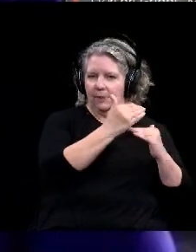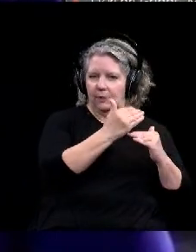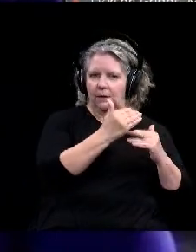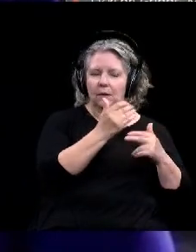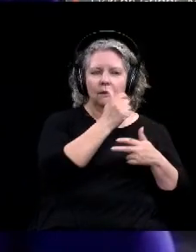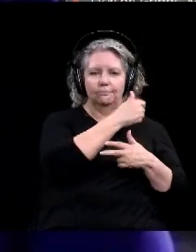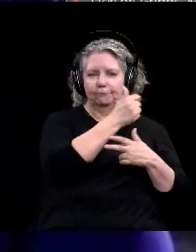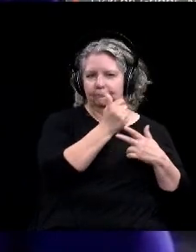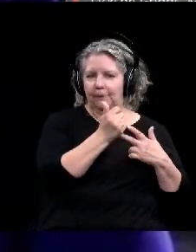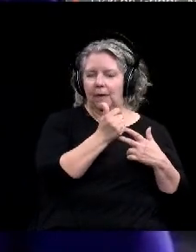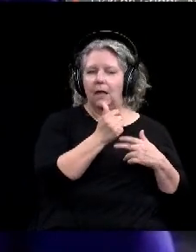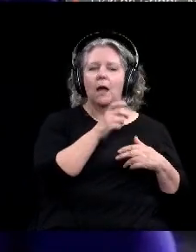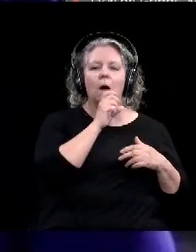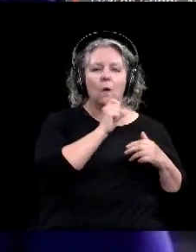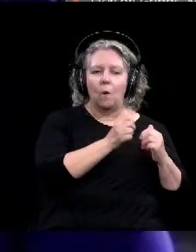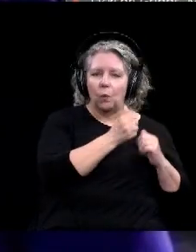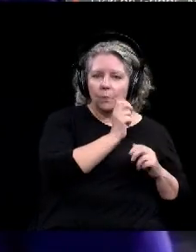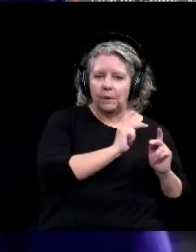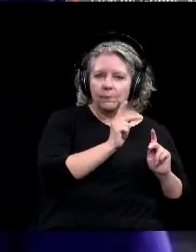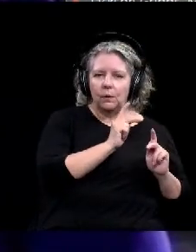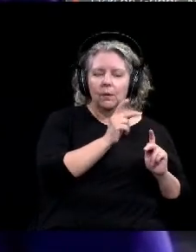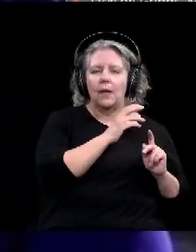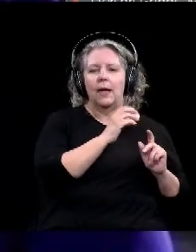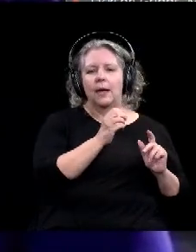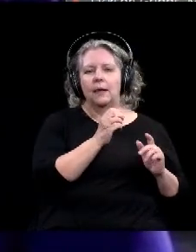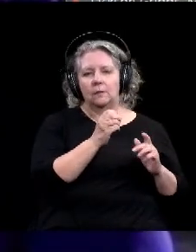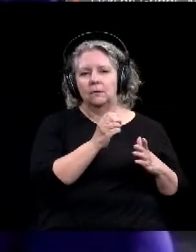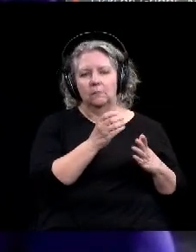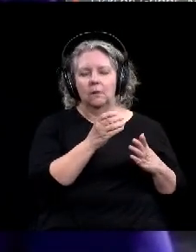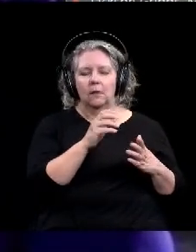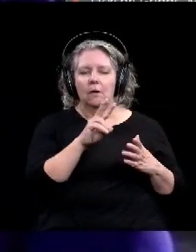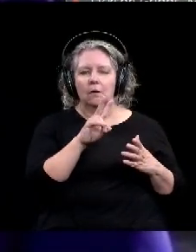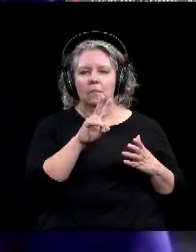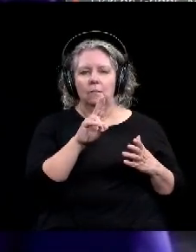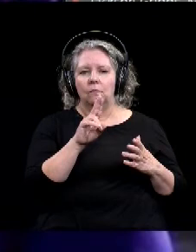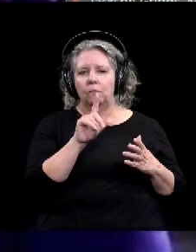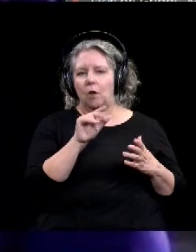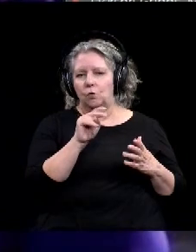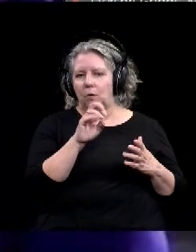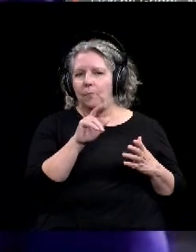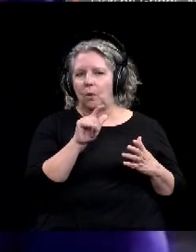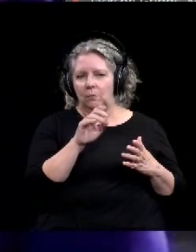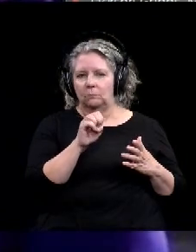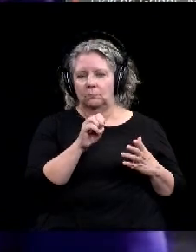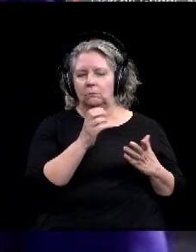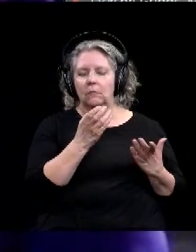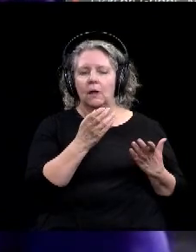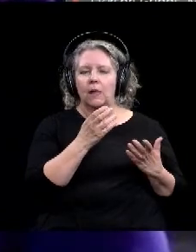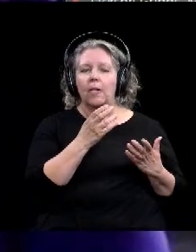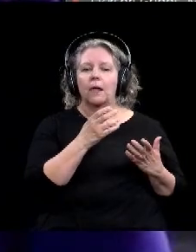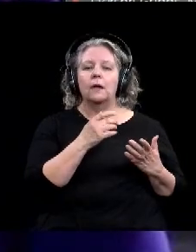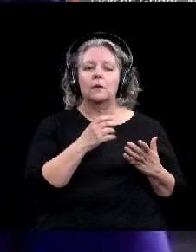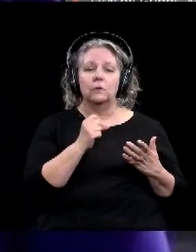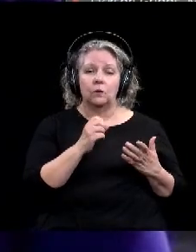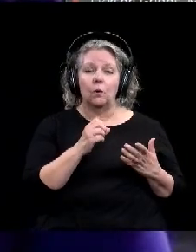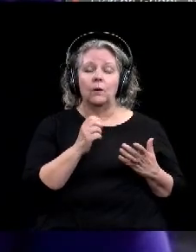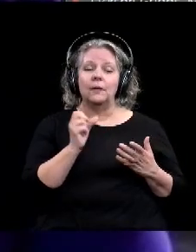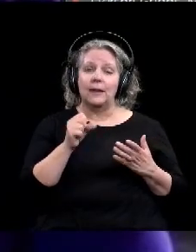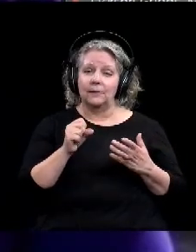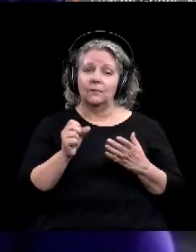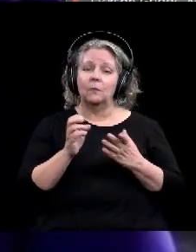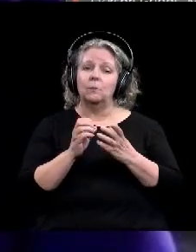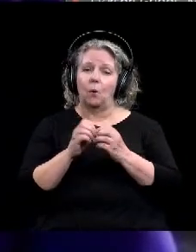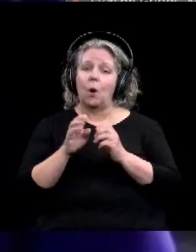están vacunados y todos estén vacunados pero no hemos visto o no